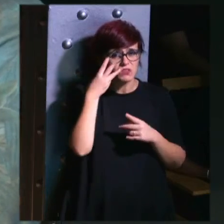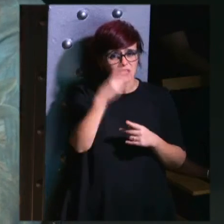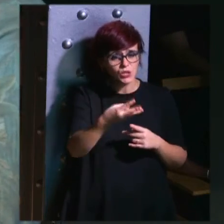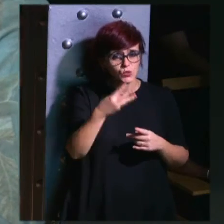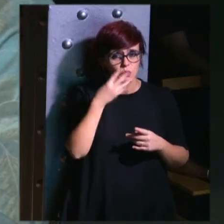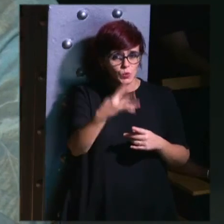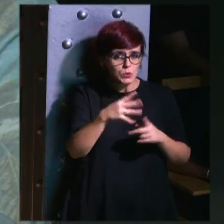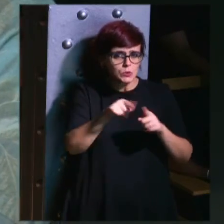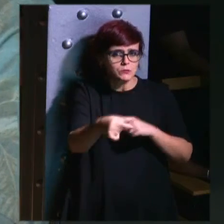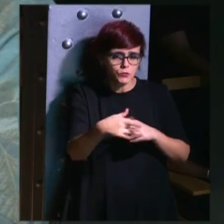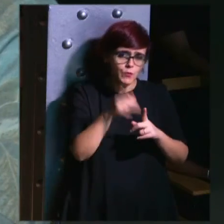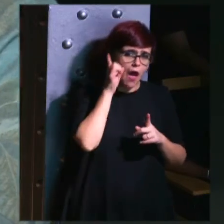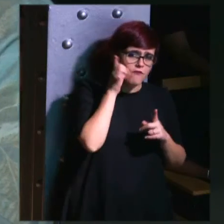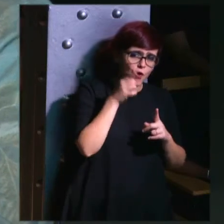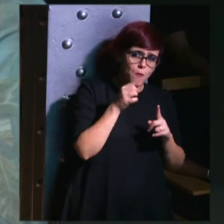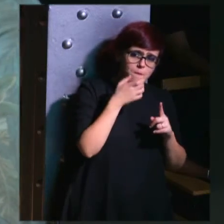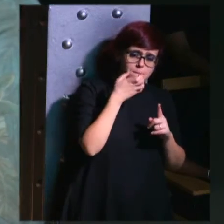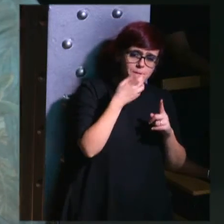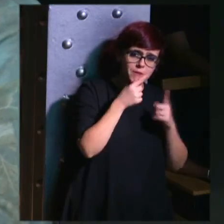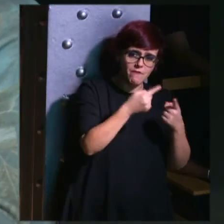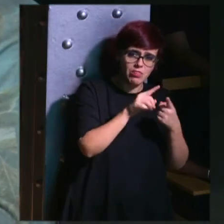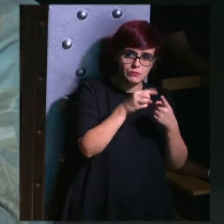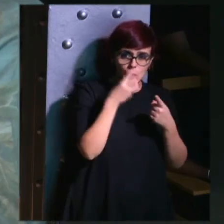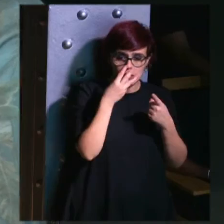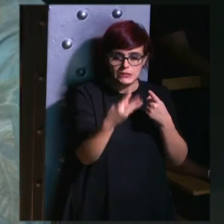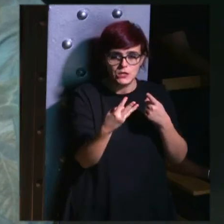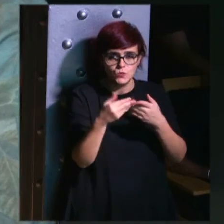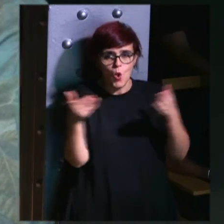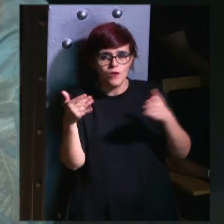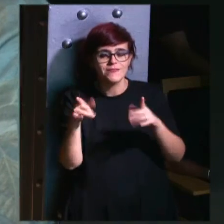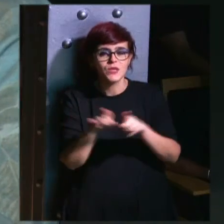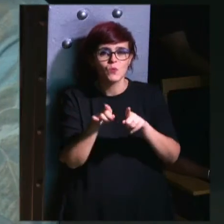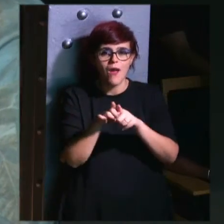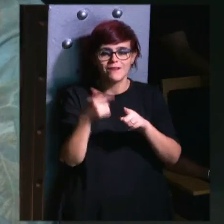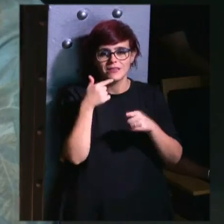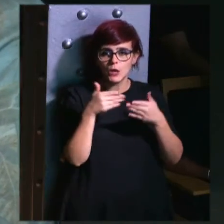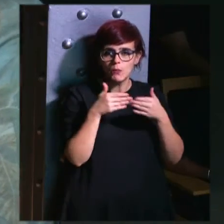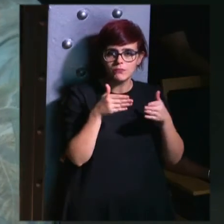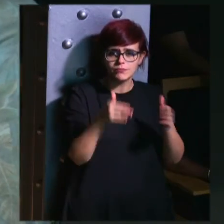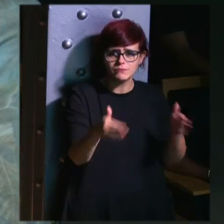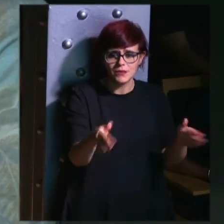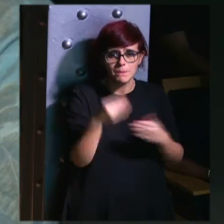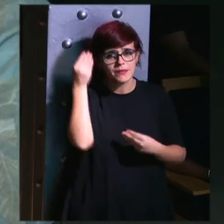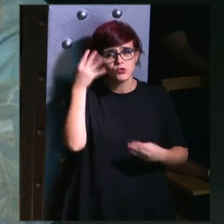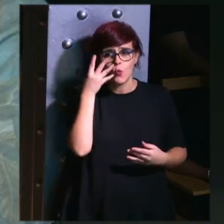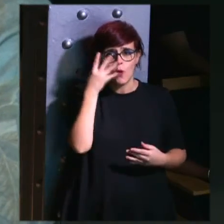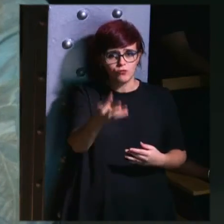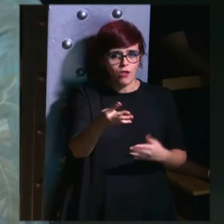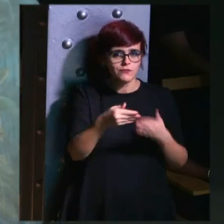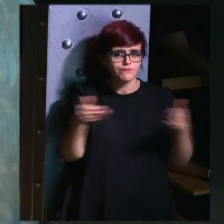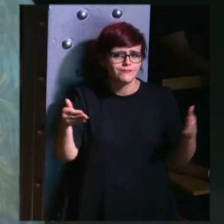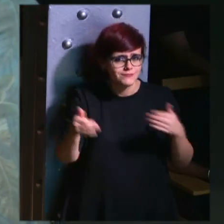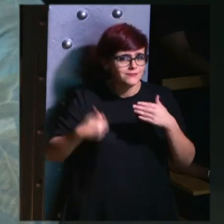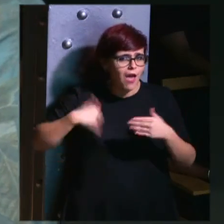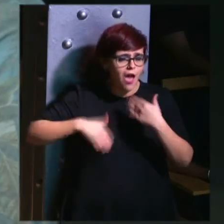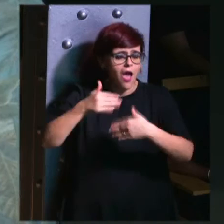del primer iPhone, lo tuvo mucho más fácil, ¿no? Porque ya había un camino abierto y creo que tardó pues algo así como 4 años, ¿no? Entonces, creo